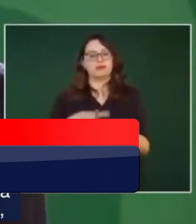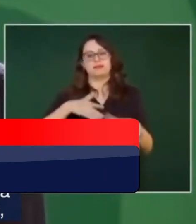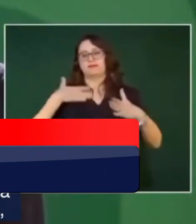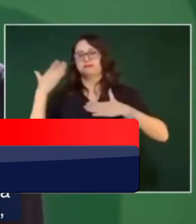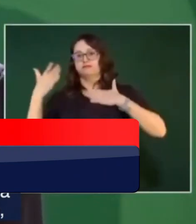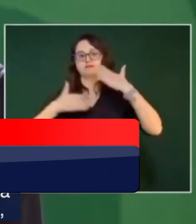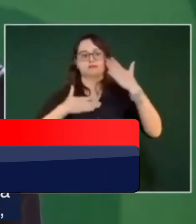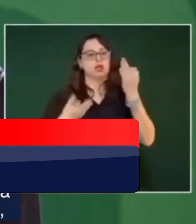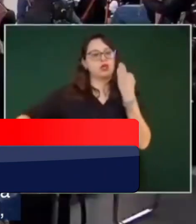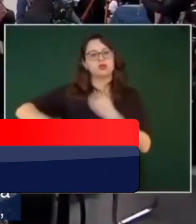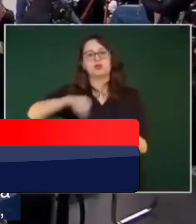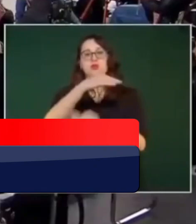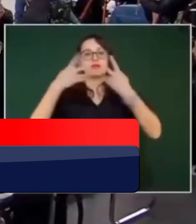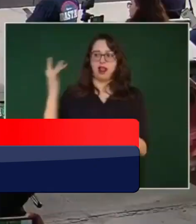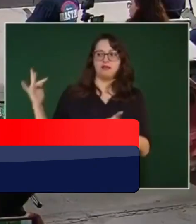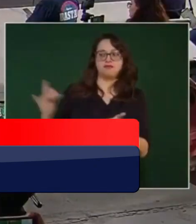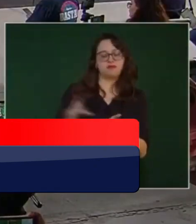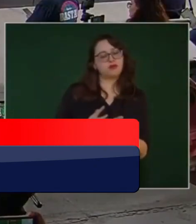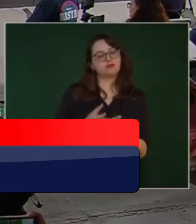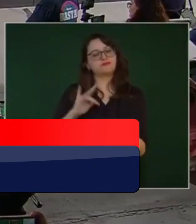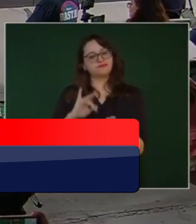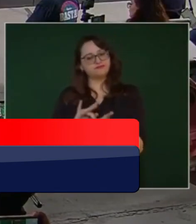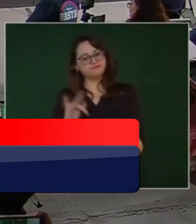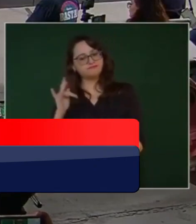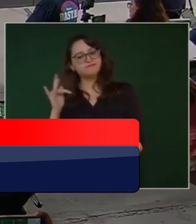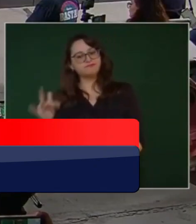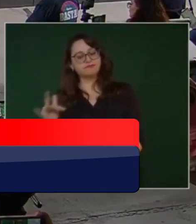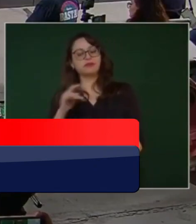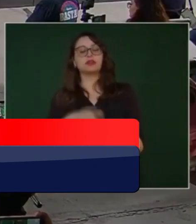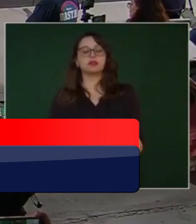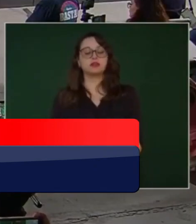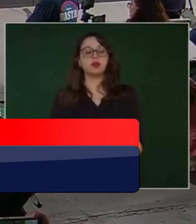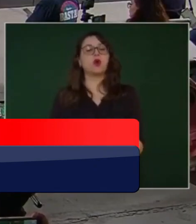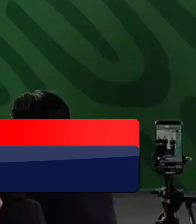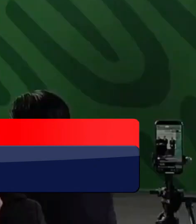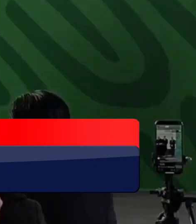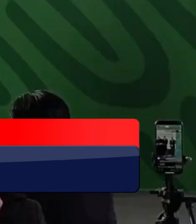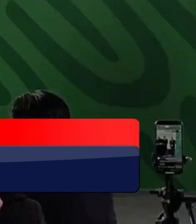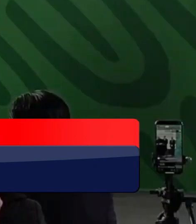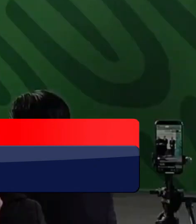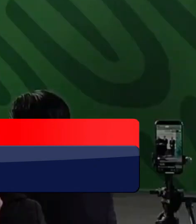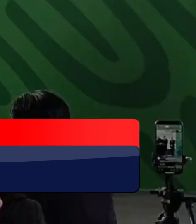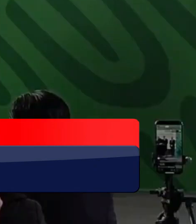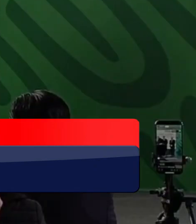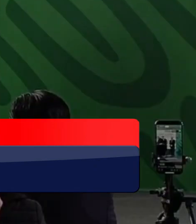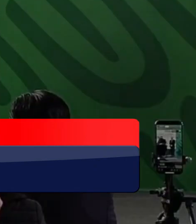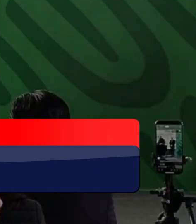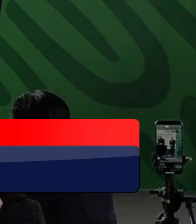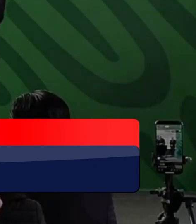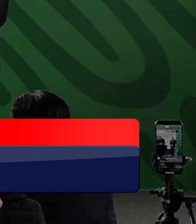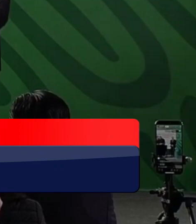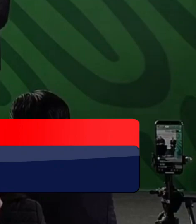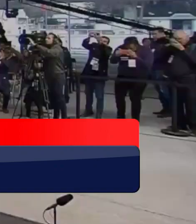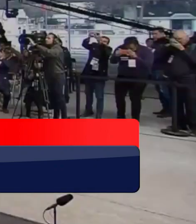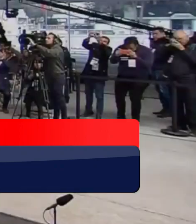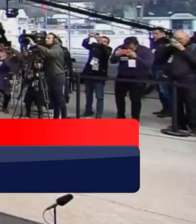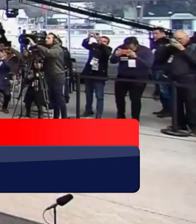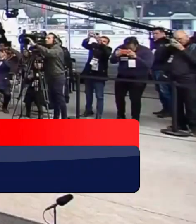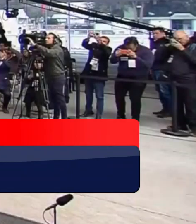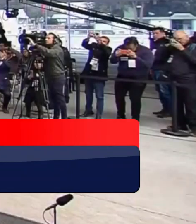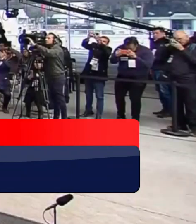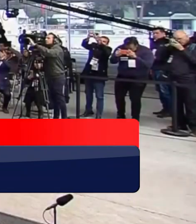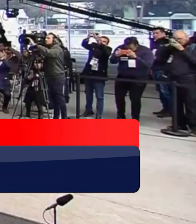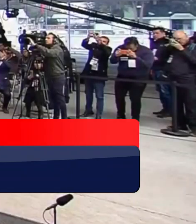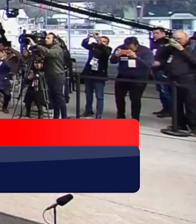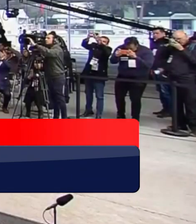cooperación entre los niveles de gobierno, y realizamos las gestiones para construir el sistema Batán Agua para Todos.